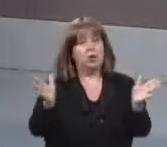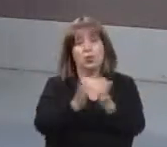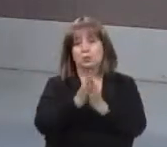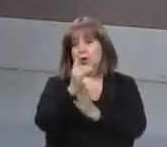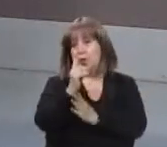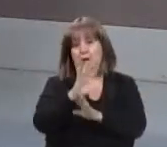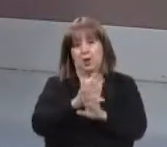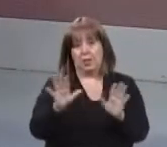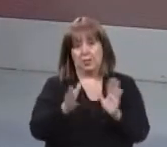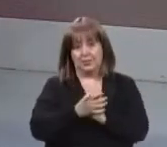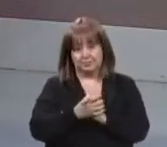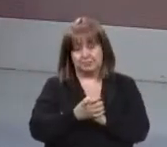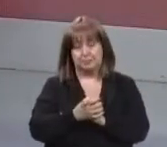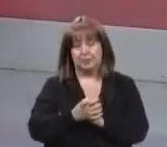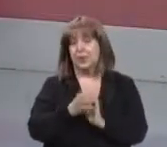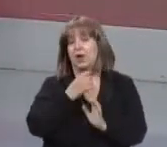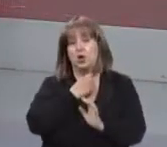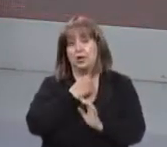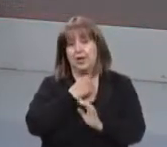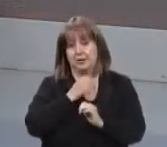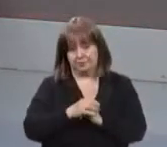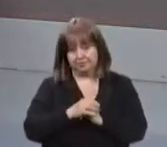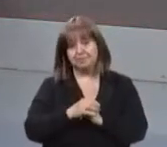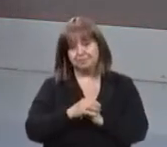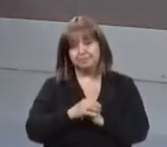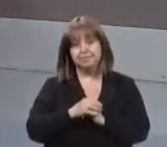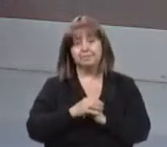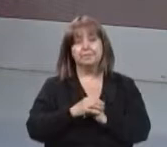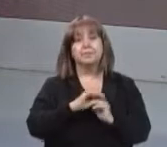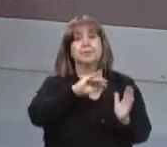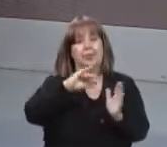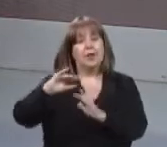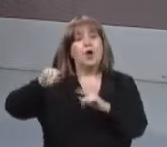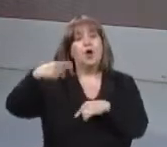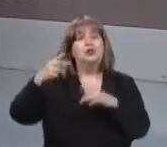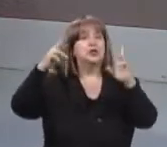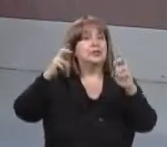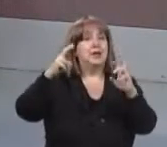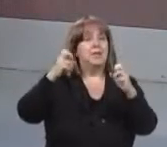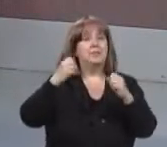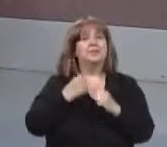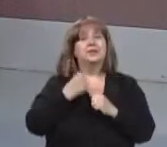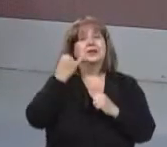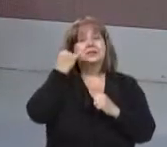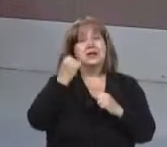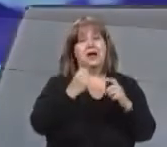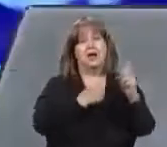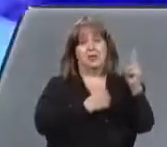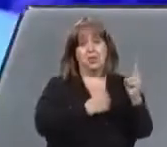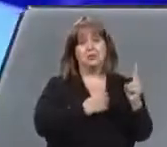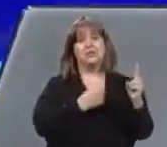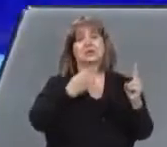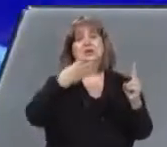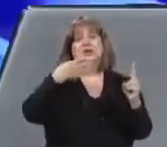Muy bien, vamos a hablar del atentado a Cristina Fernández de Kirchner. Hay procesamientos en la causa. Exactamente, procesaron a Sabac Montiel y a su novia